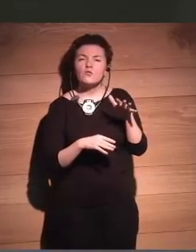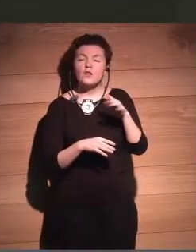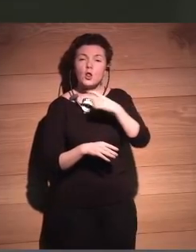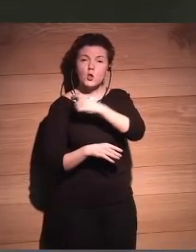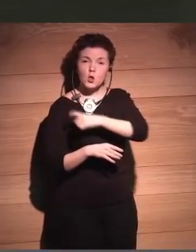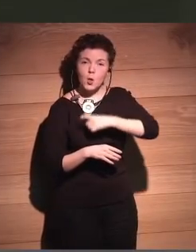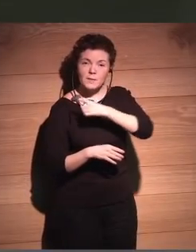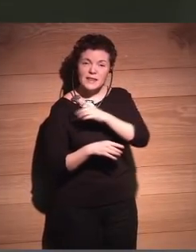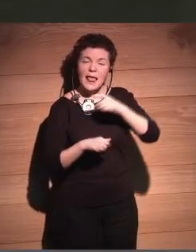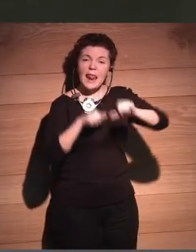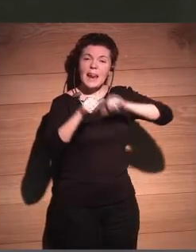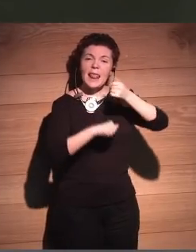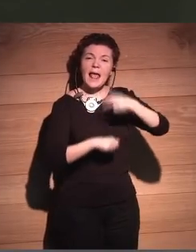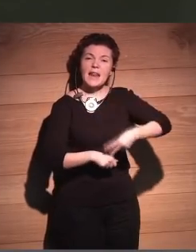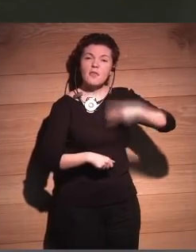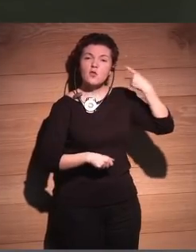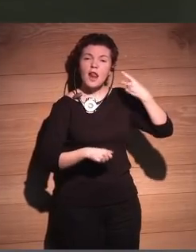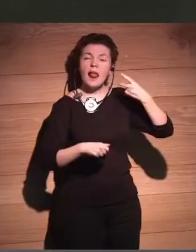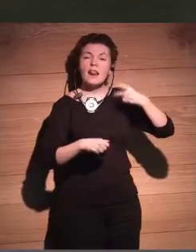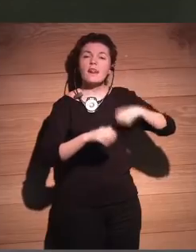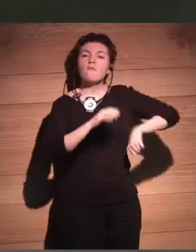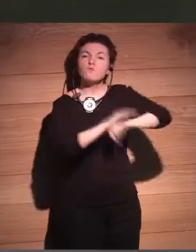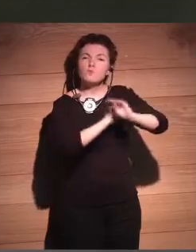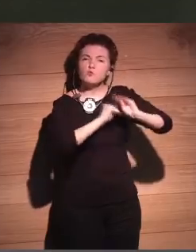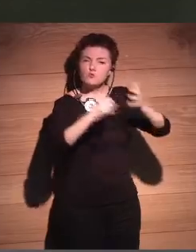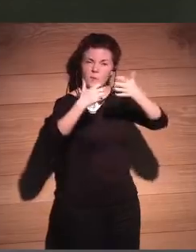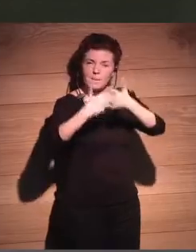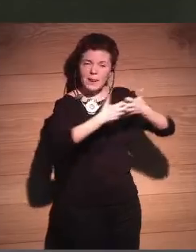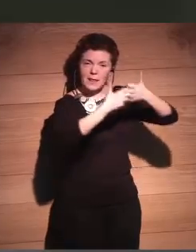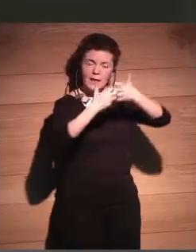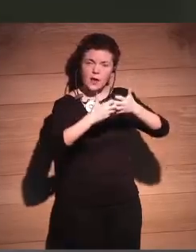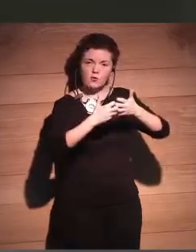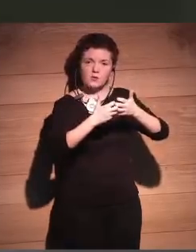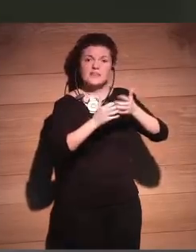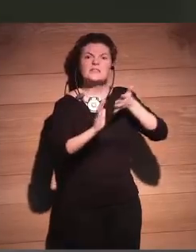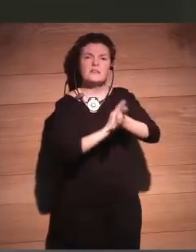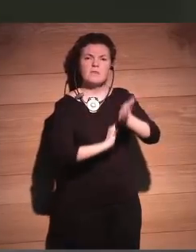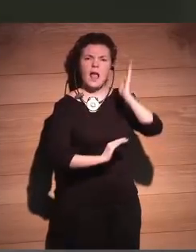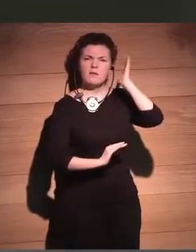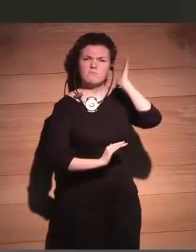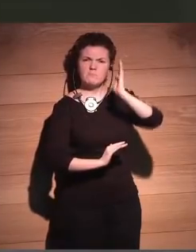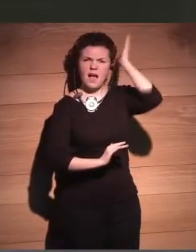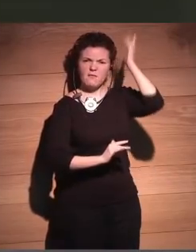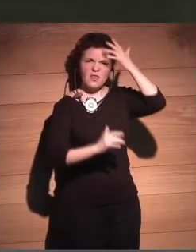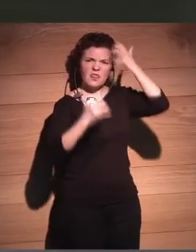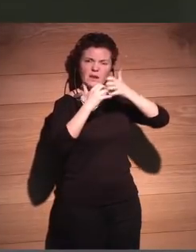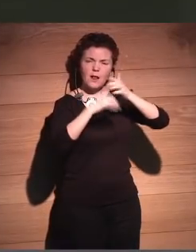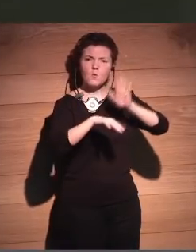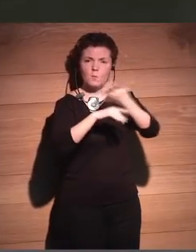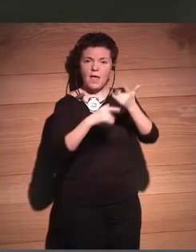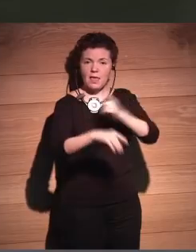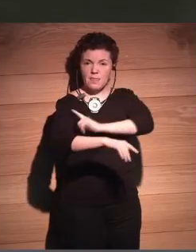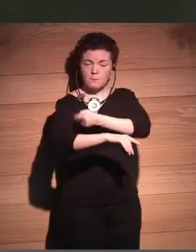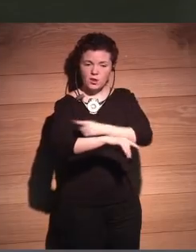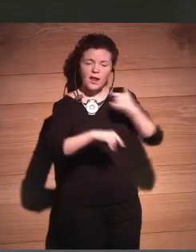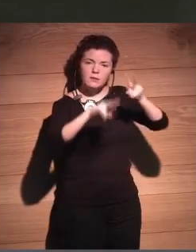del Comité de la Liga Nacional de Fútbol, del fútbol americano. Muchas lesiones cerebrales asociadas a este tipo de deportes y